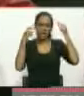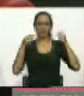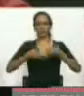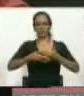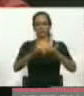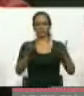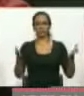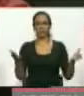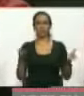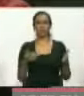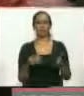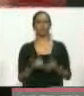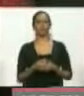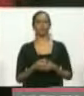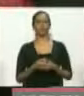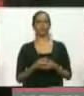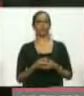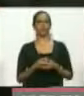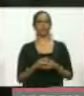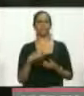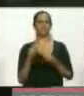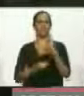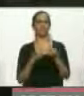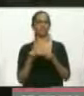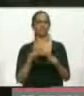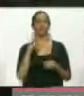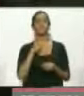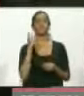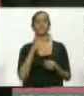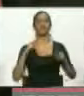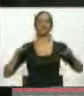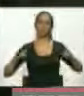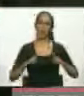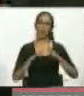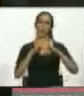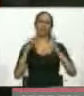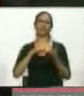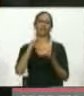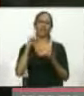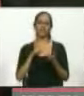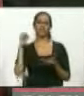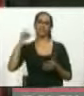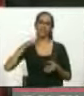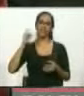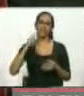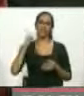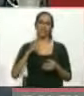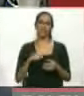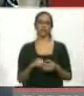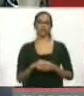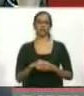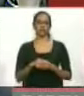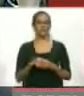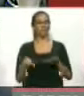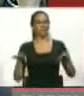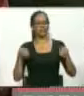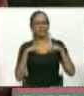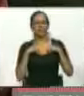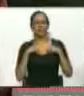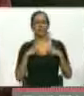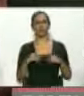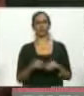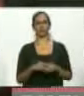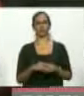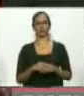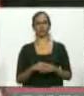el celofán verdad y se genera una política de encuentro de naciones que es necesario reconocimiento y reconocimiento de la